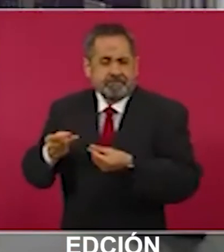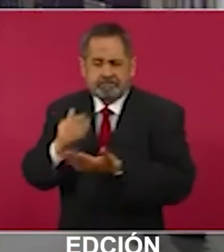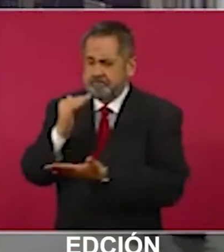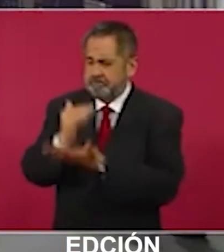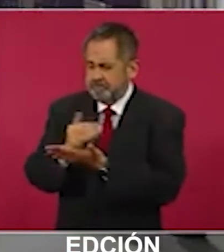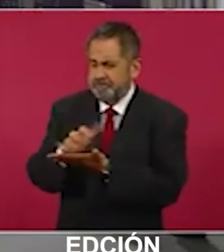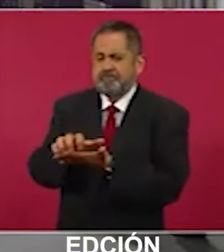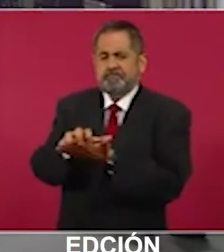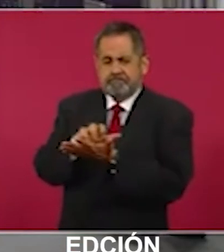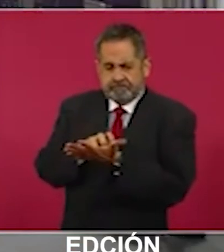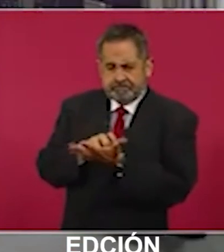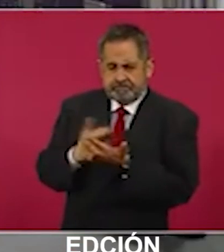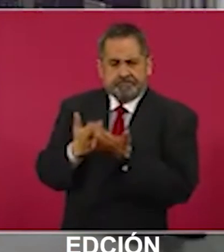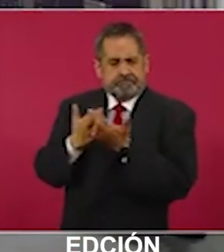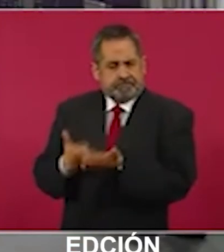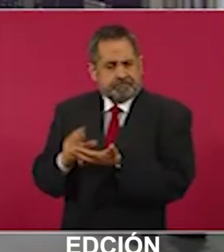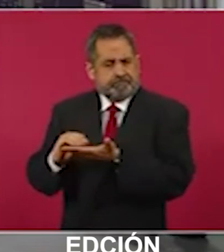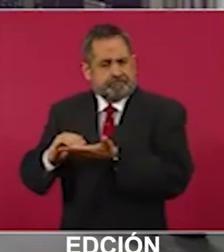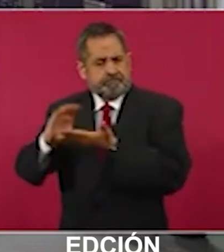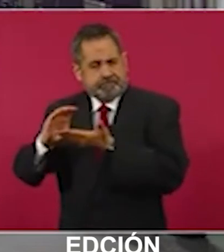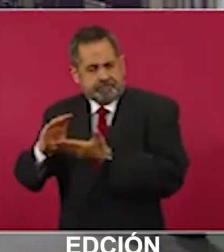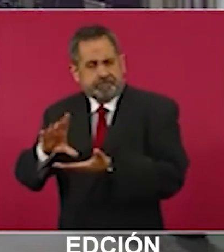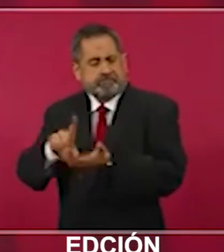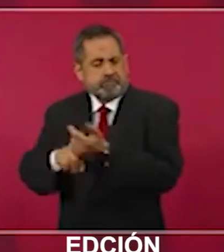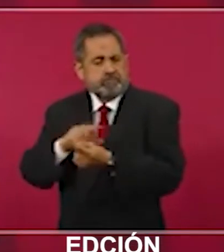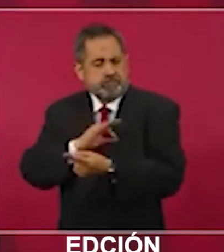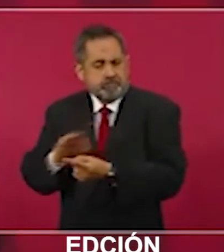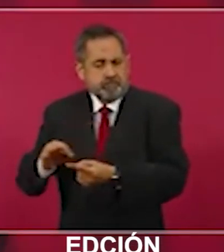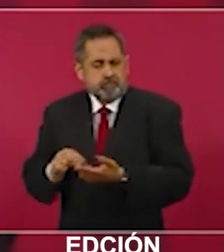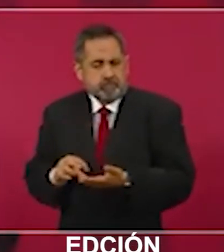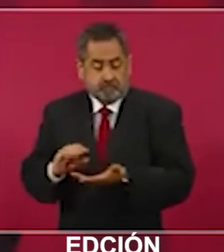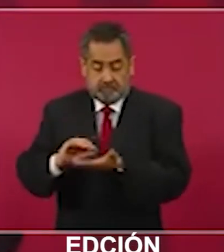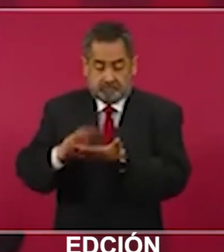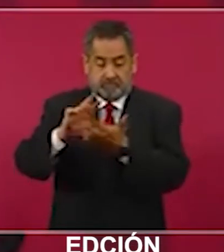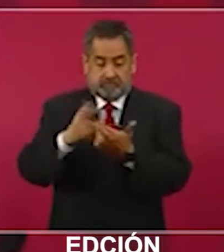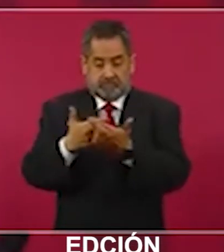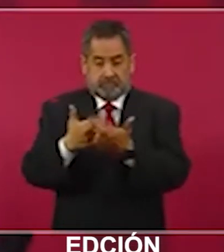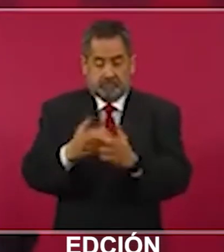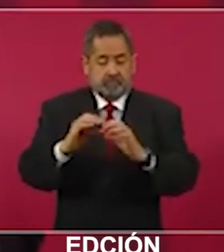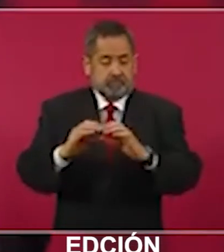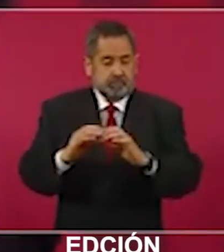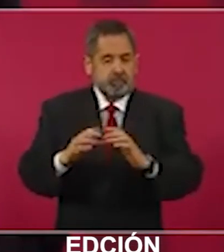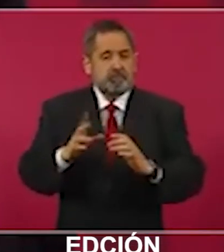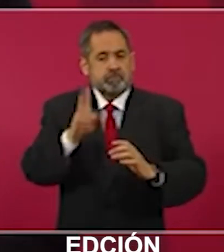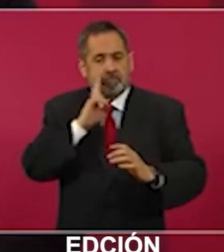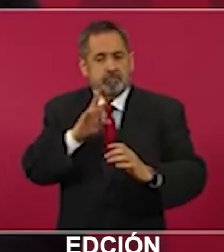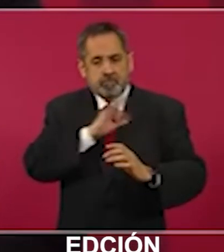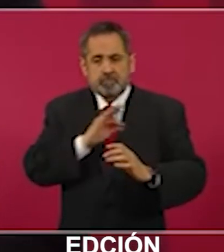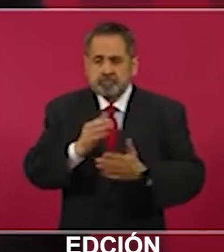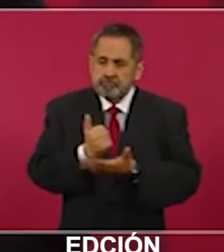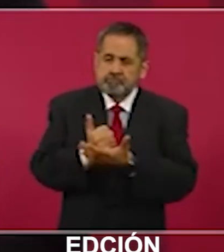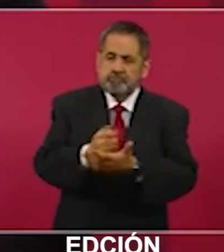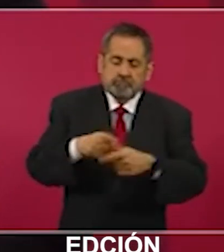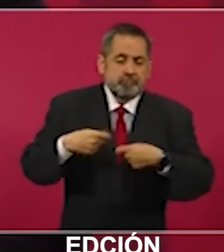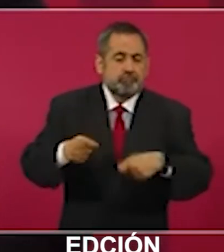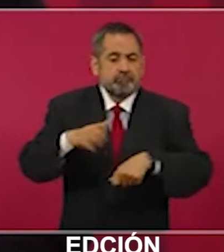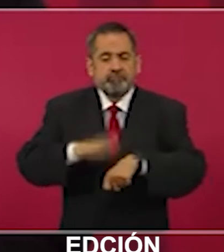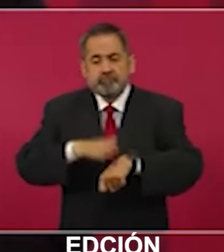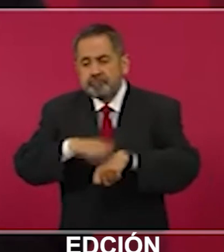ahorrar y pensar de que pues los ahorros permiten ayudar más a la